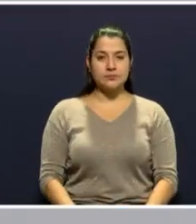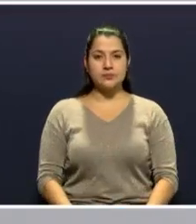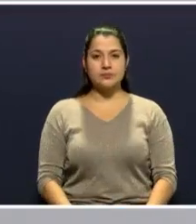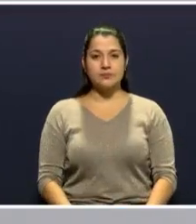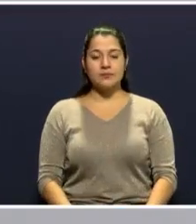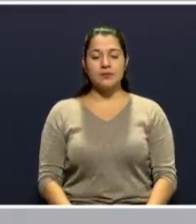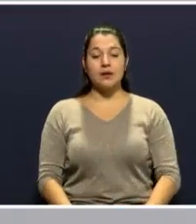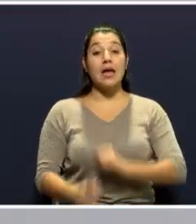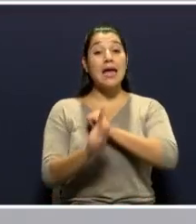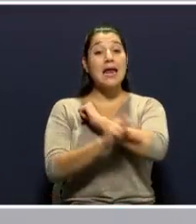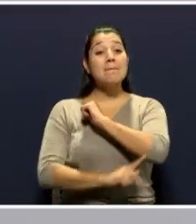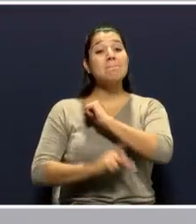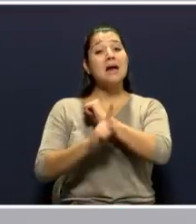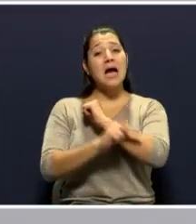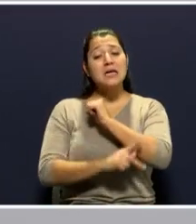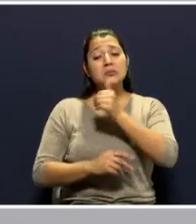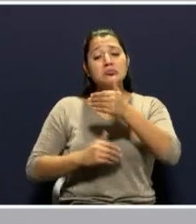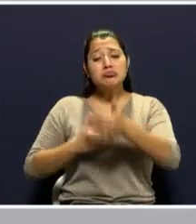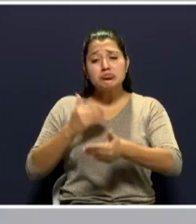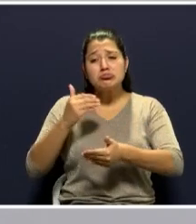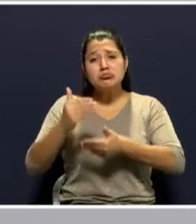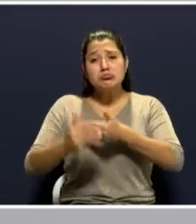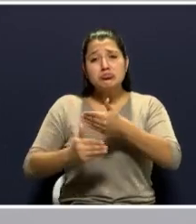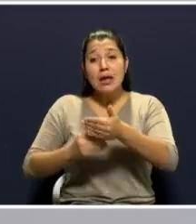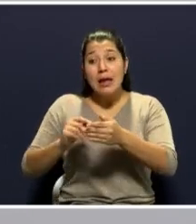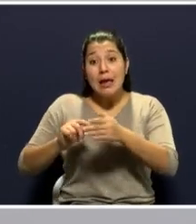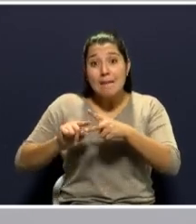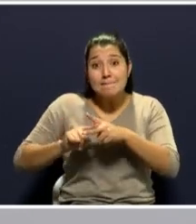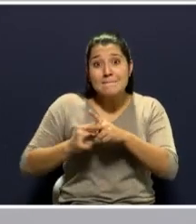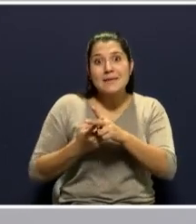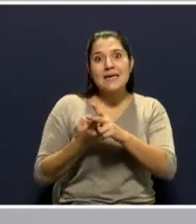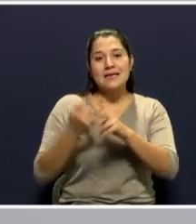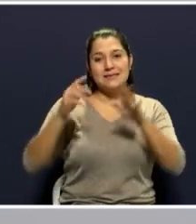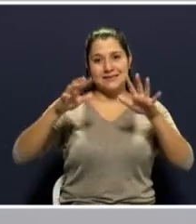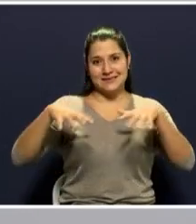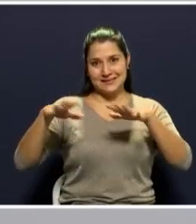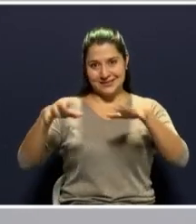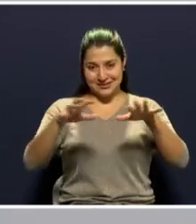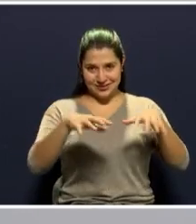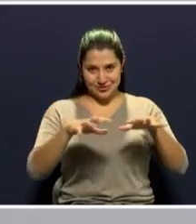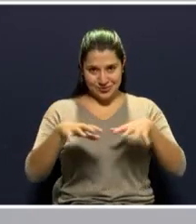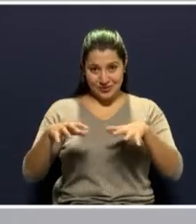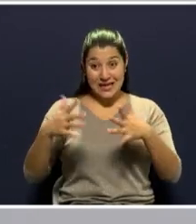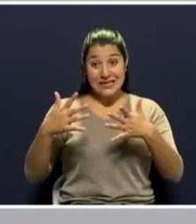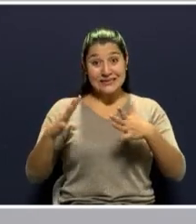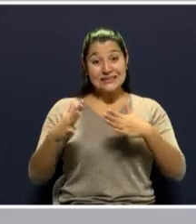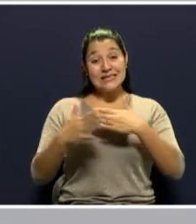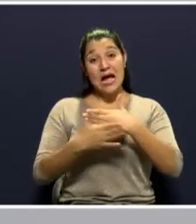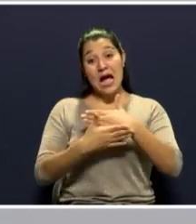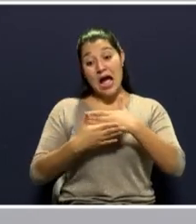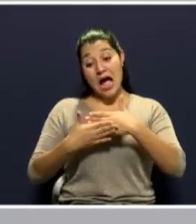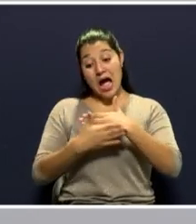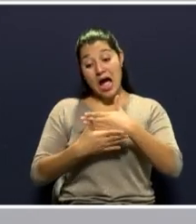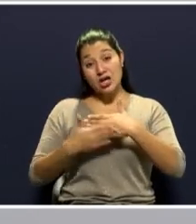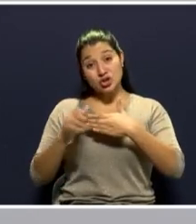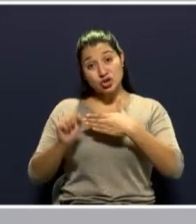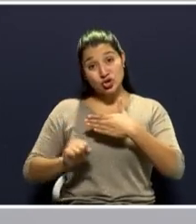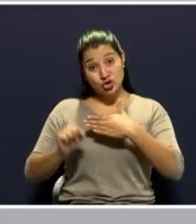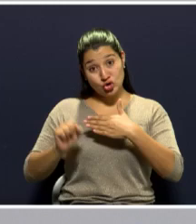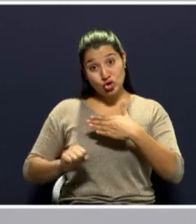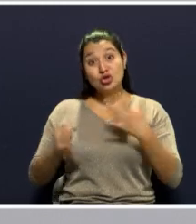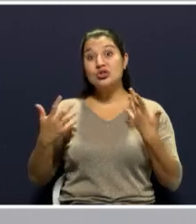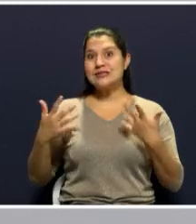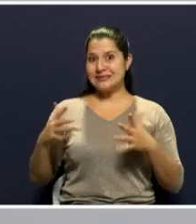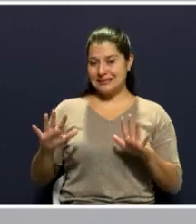Y el país poco a poco entra en la época lluviosa. La zona sur ya se encuentra en esta condición